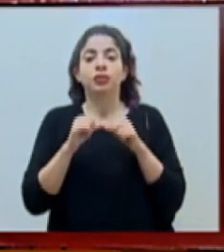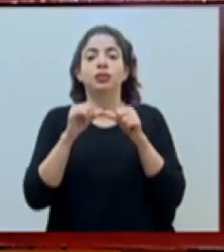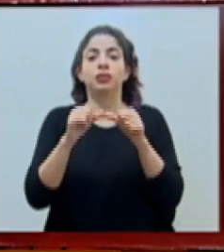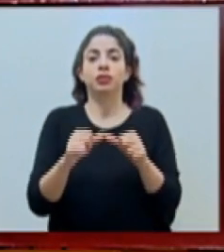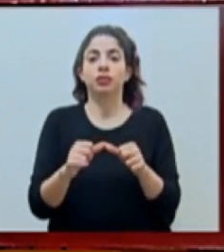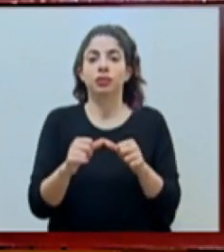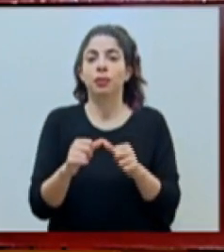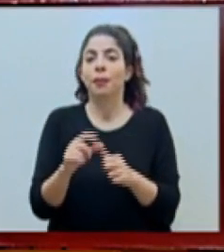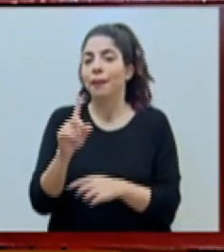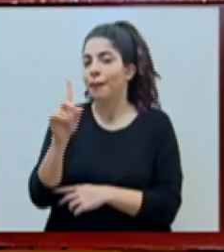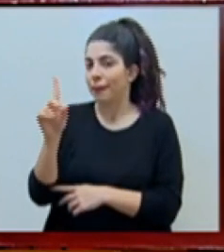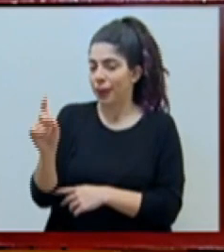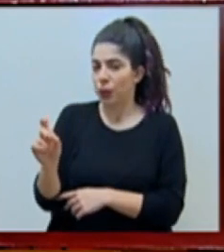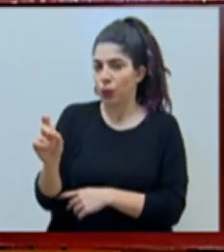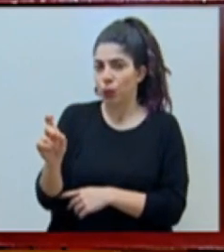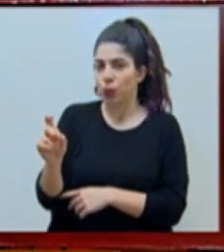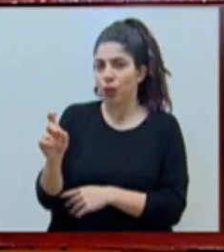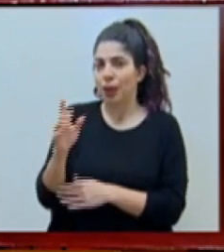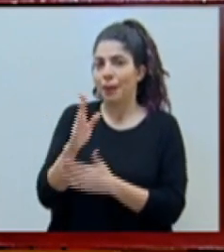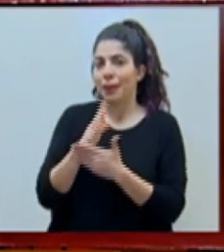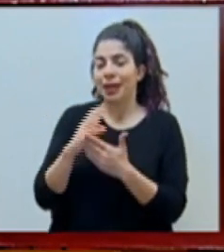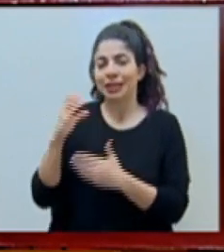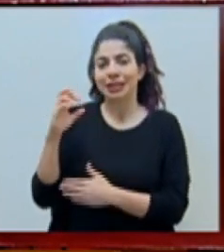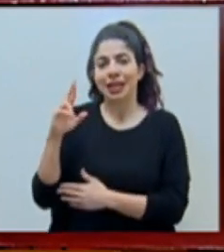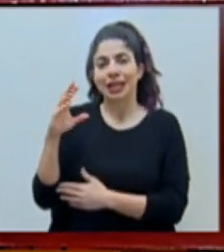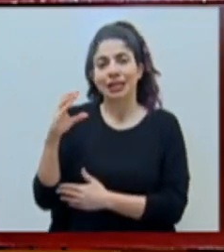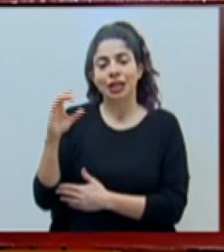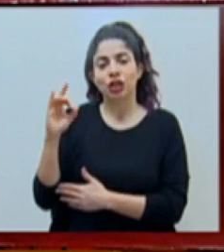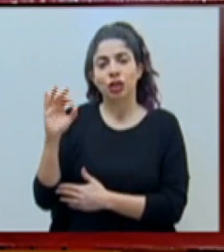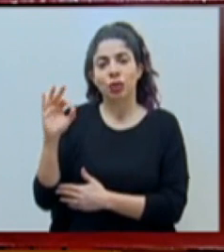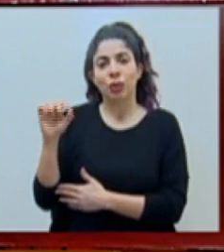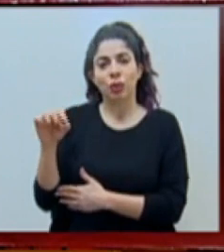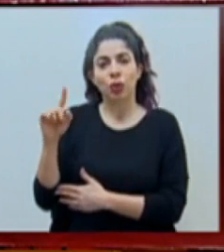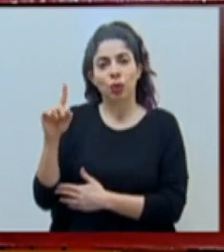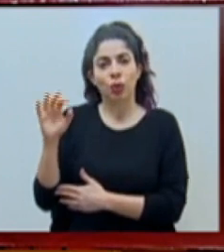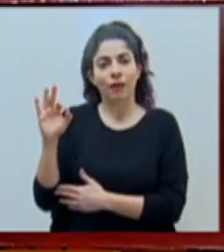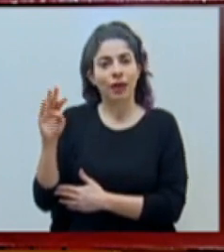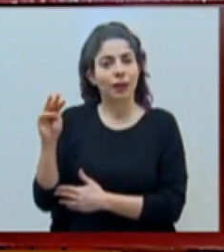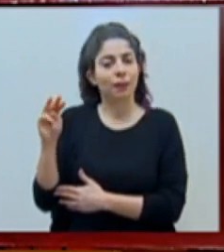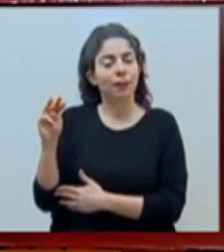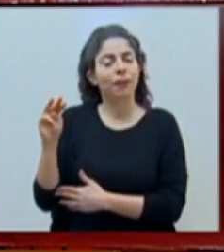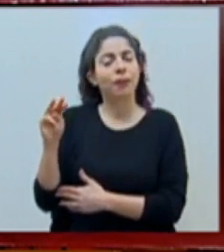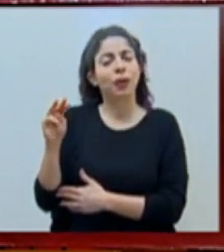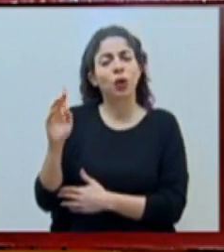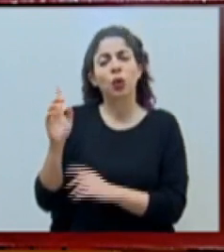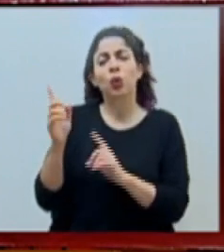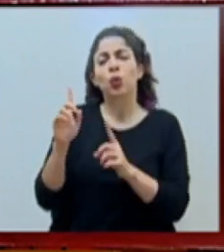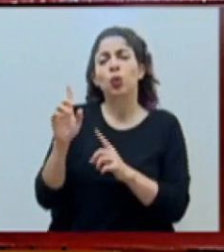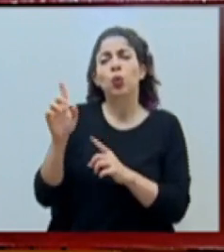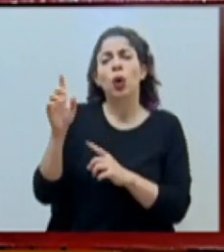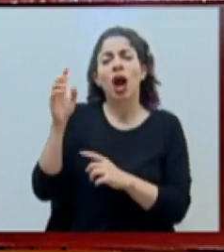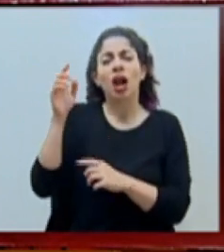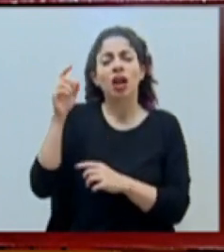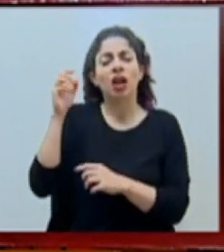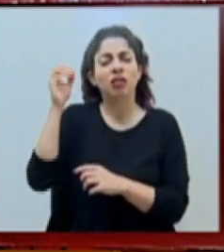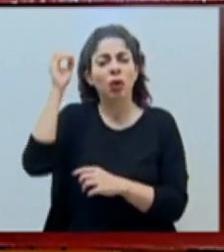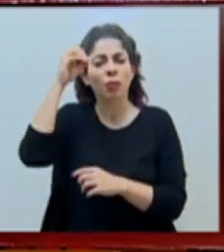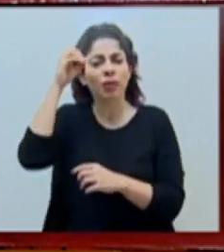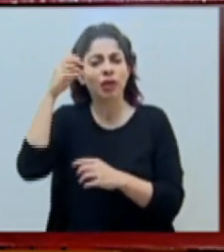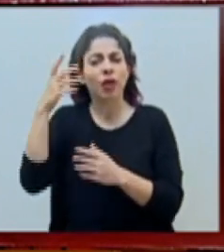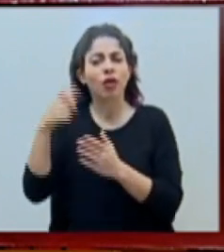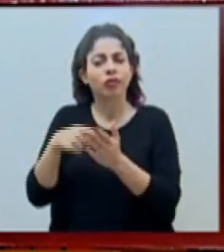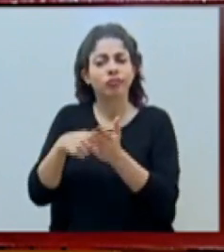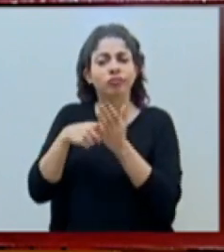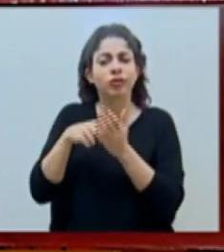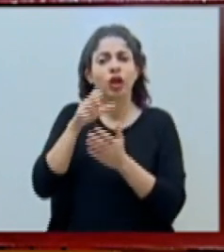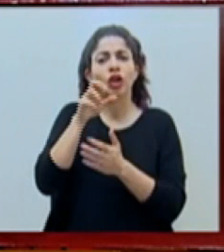Continuamos con la consulta de CRC 89.1 FM. ¿Cuáles son los criterios para que Costa Rica